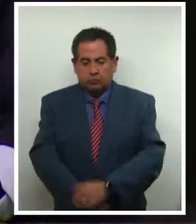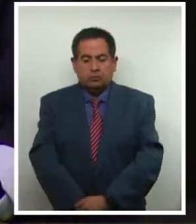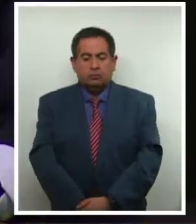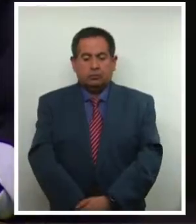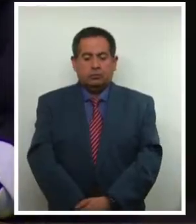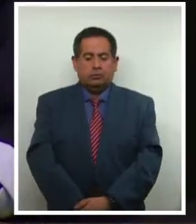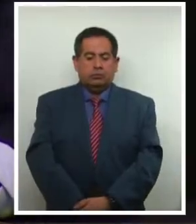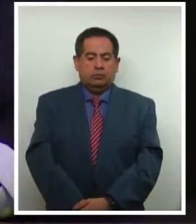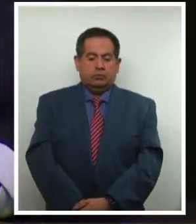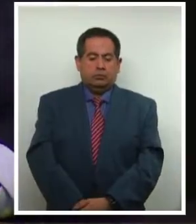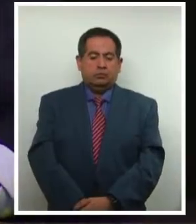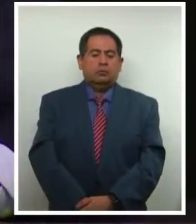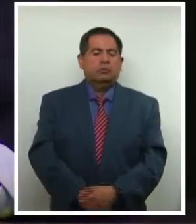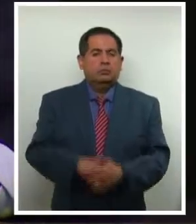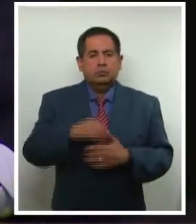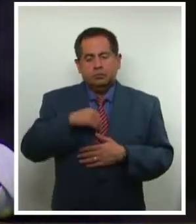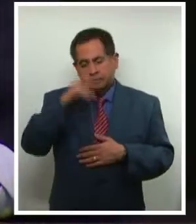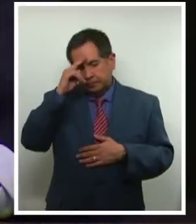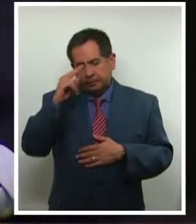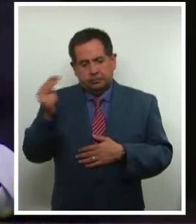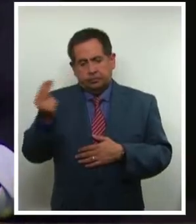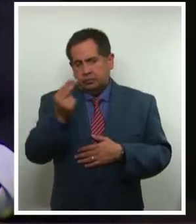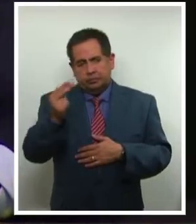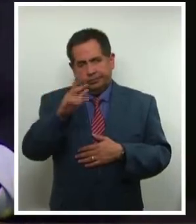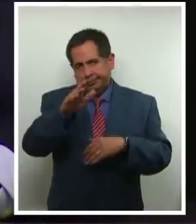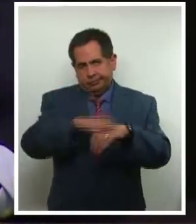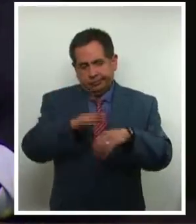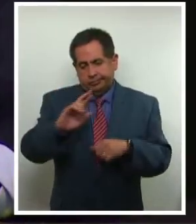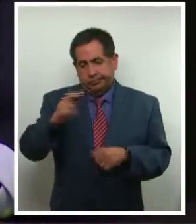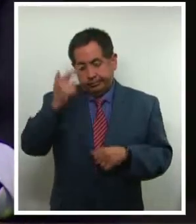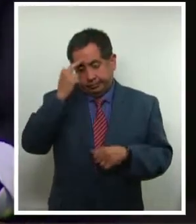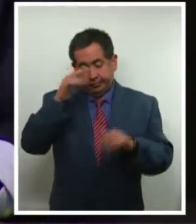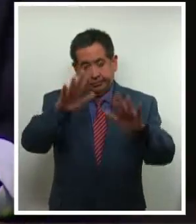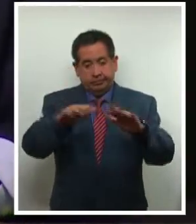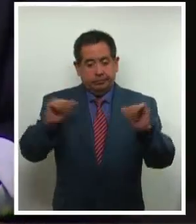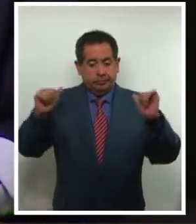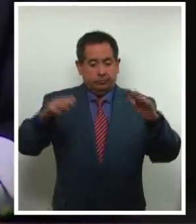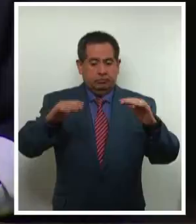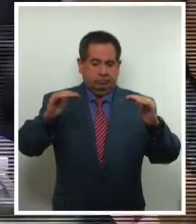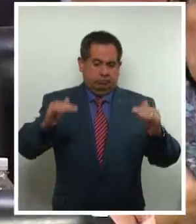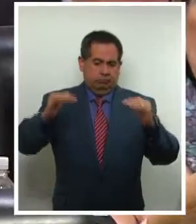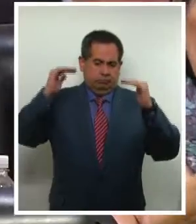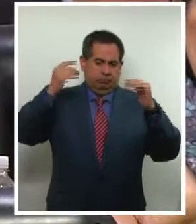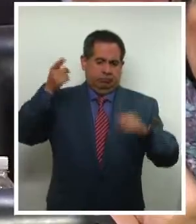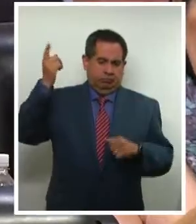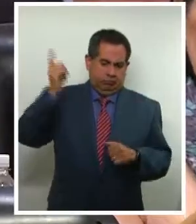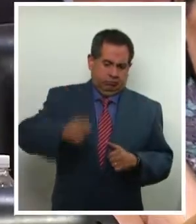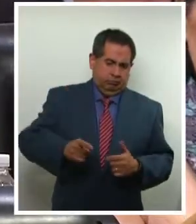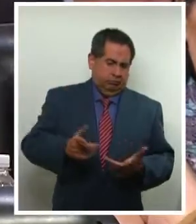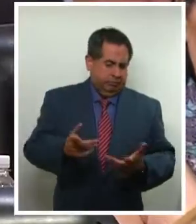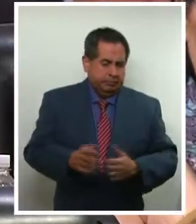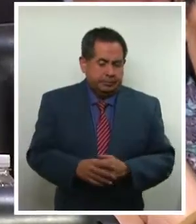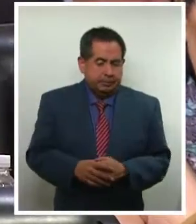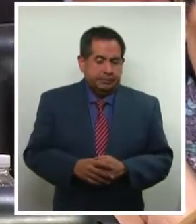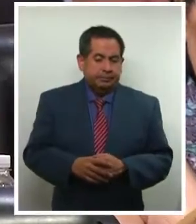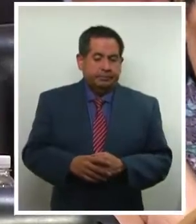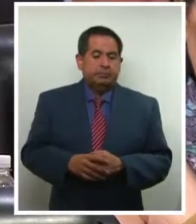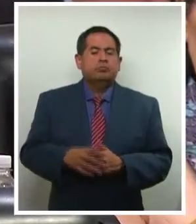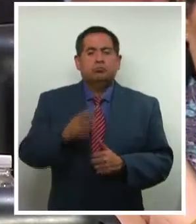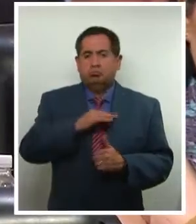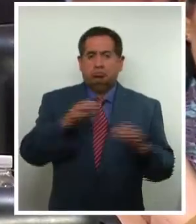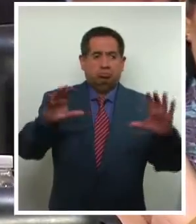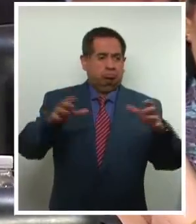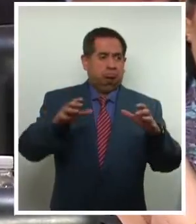Bueno, considero que no es necesario recordar que esta Asamblea es soberana y sí está en su facultad,